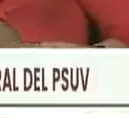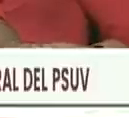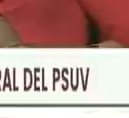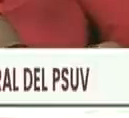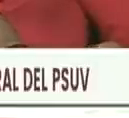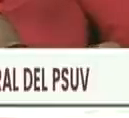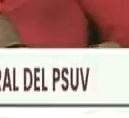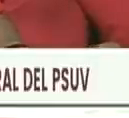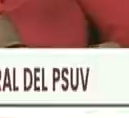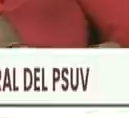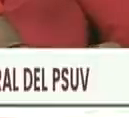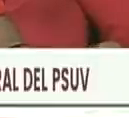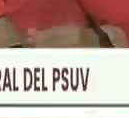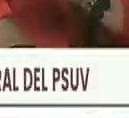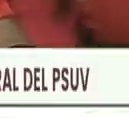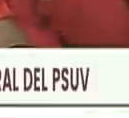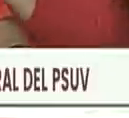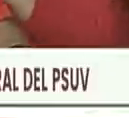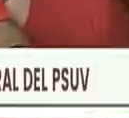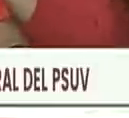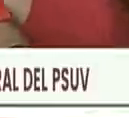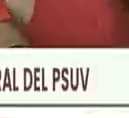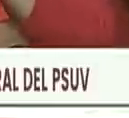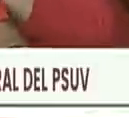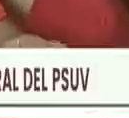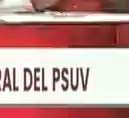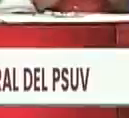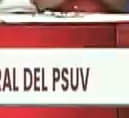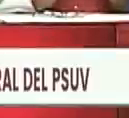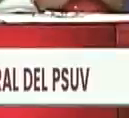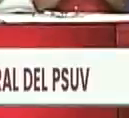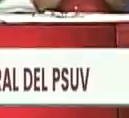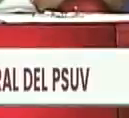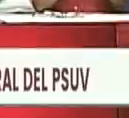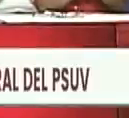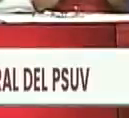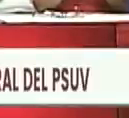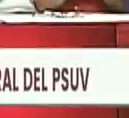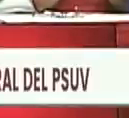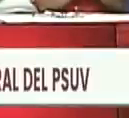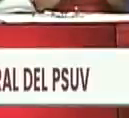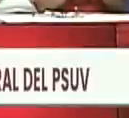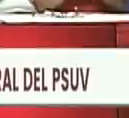de una vez en toda Venezuela a los candidatos y candidatas